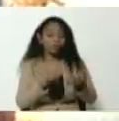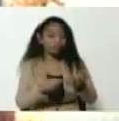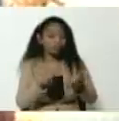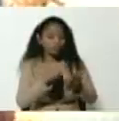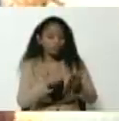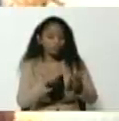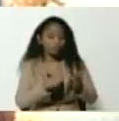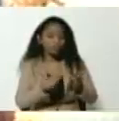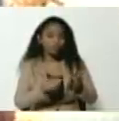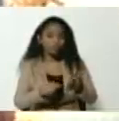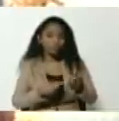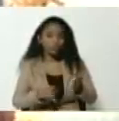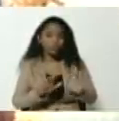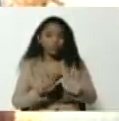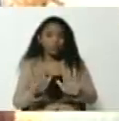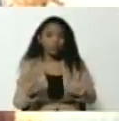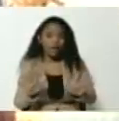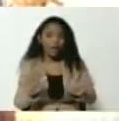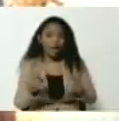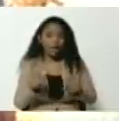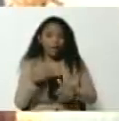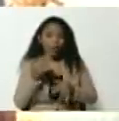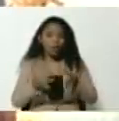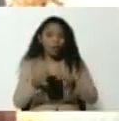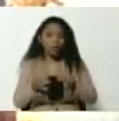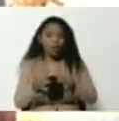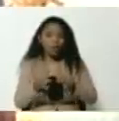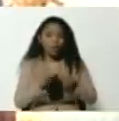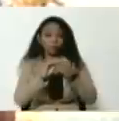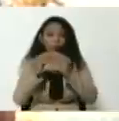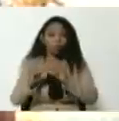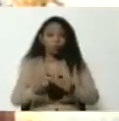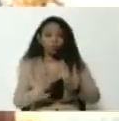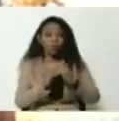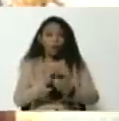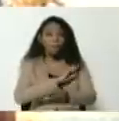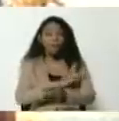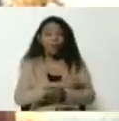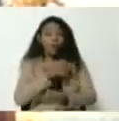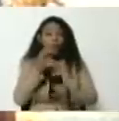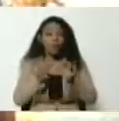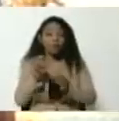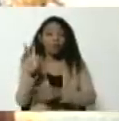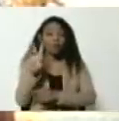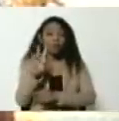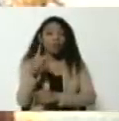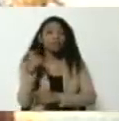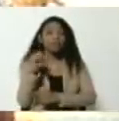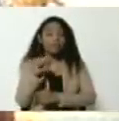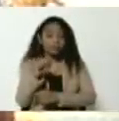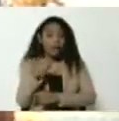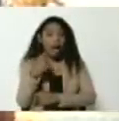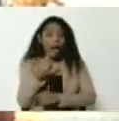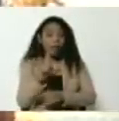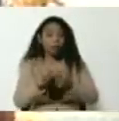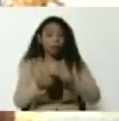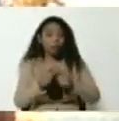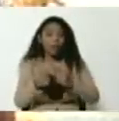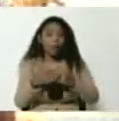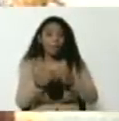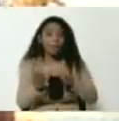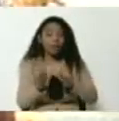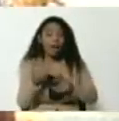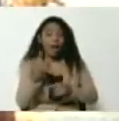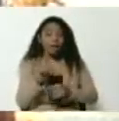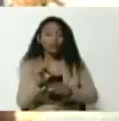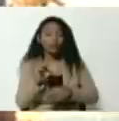Troconi, pues tienen ya acciones judiciales que tomaron, que tomó el Poder Judicial de Venezuela. Así que sí hay causas, no solamente causas abiertas, sino acciones